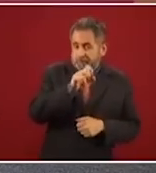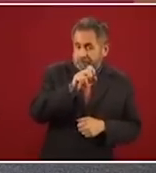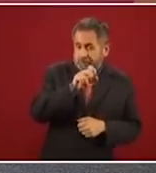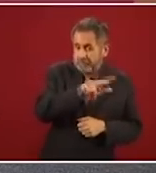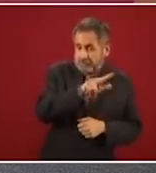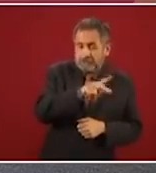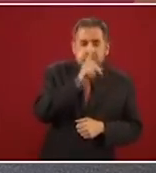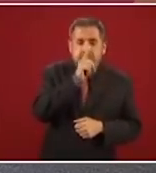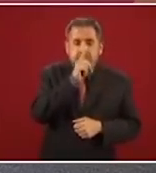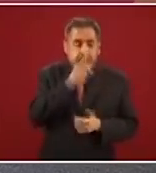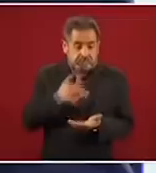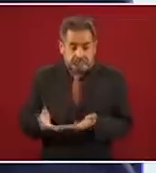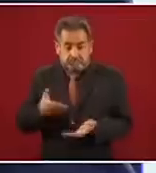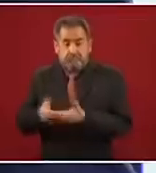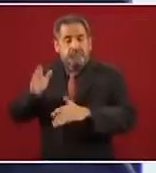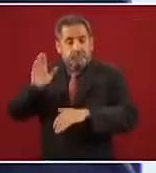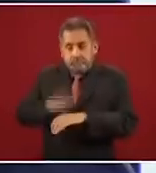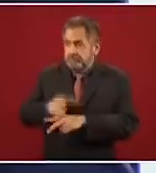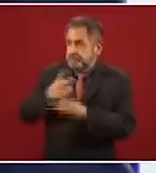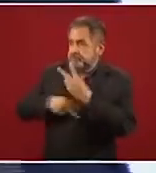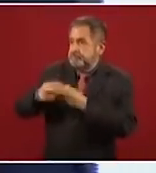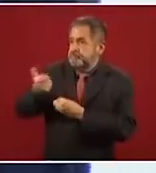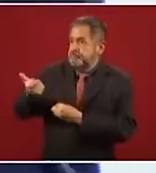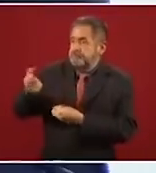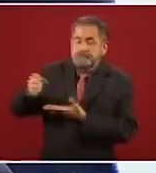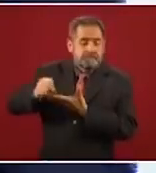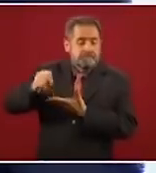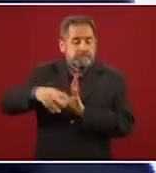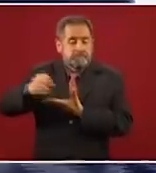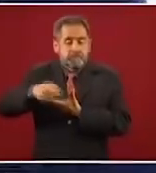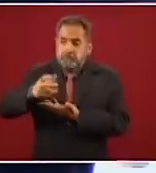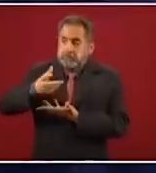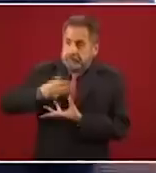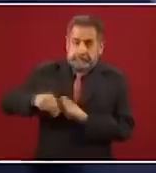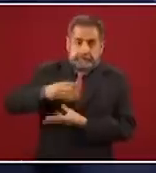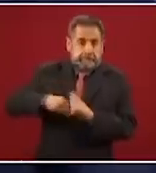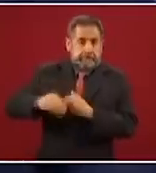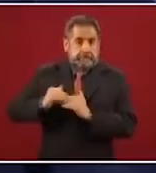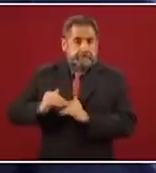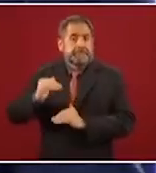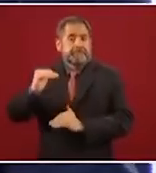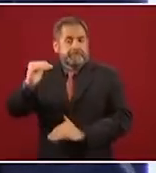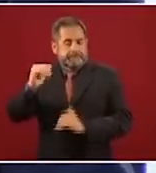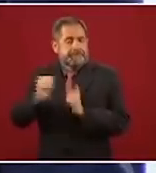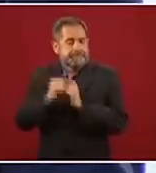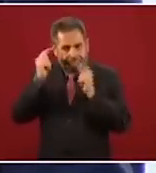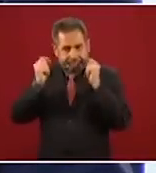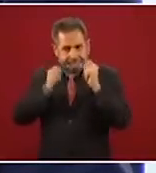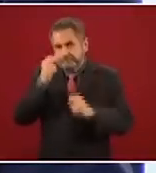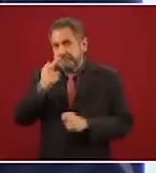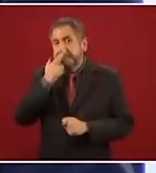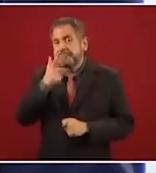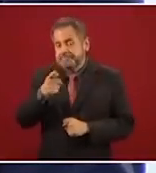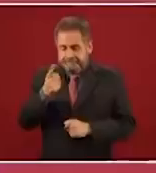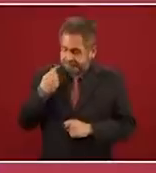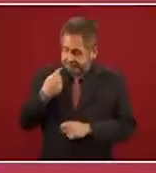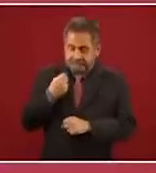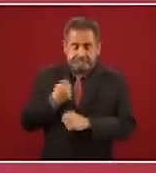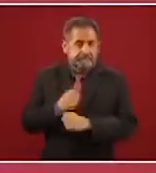Hubo más ingreso por turismo que en los años anteriores,